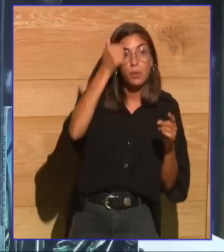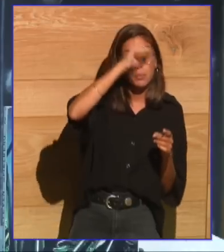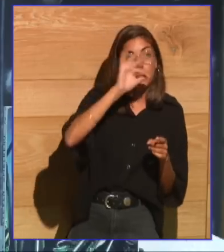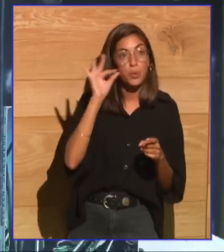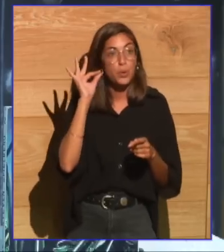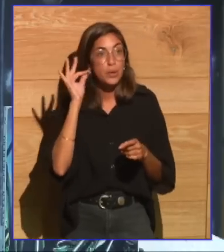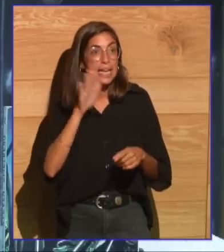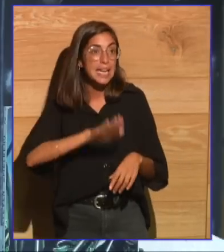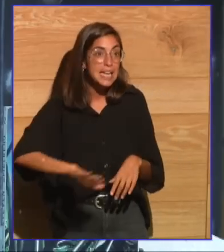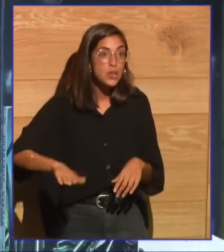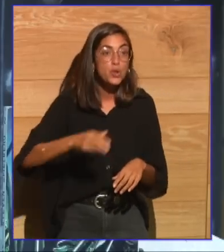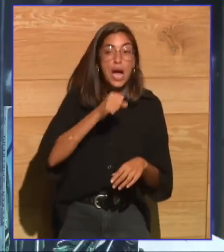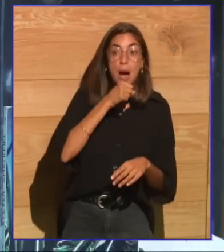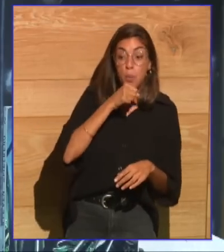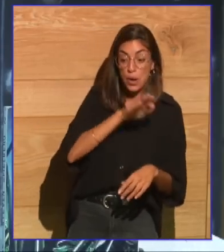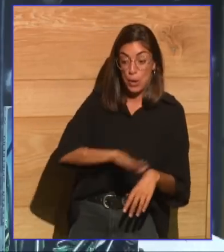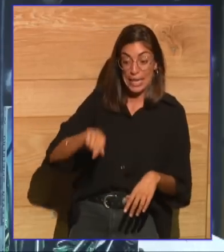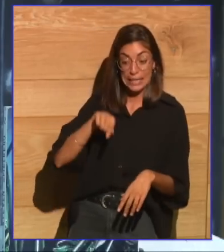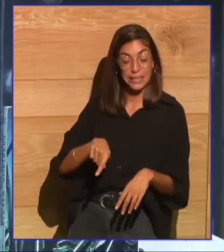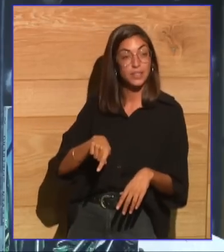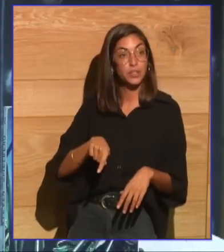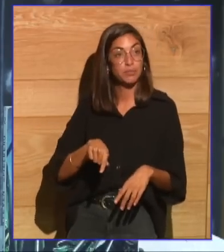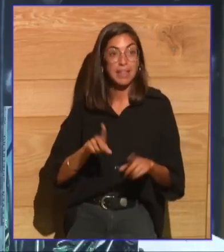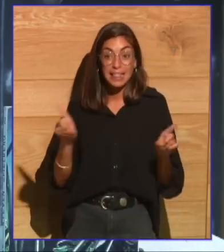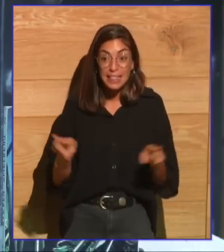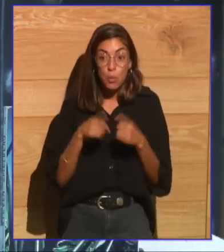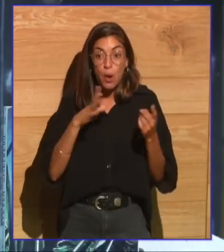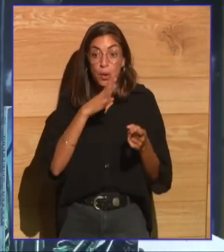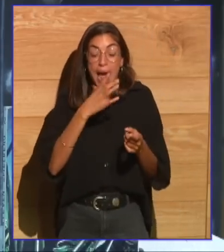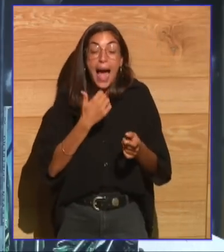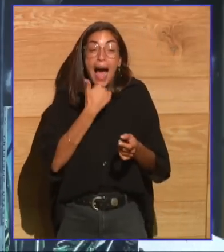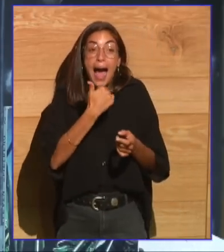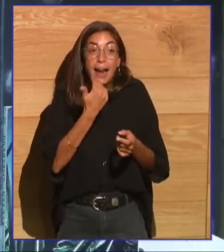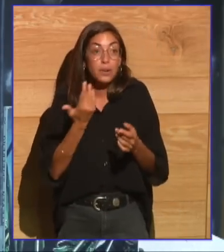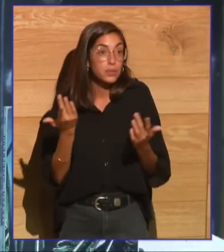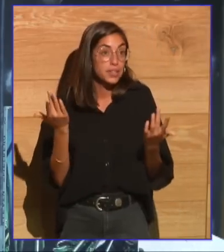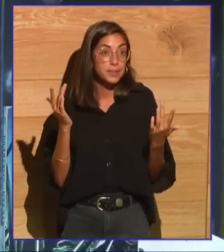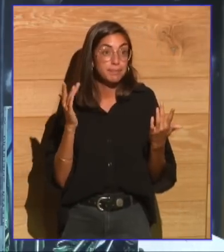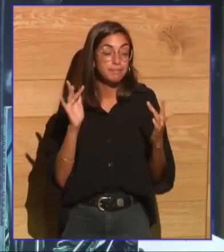que seas niño que es el abuelo del niño hay algo que genera una conexión íntima